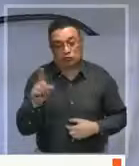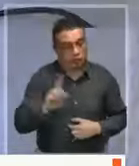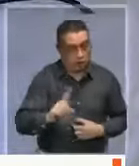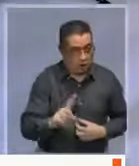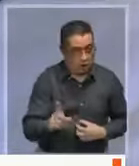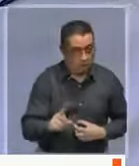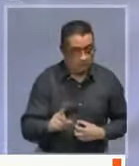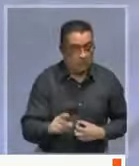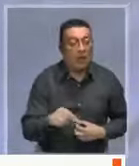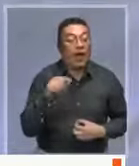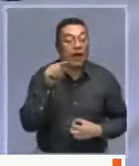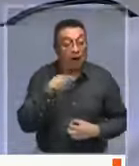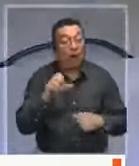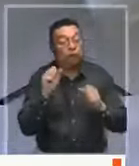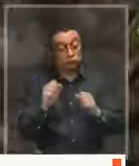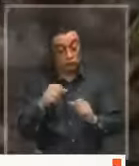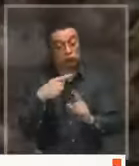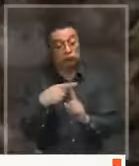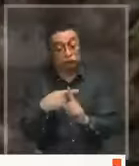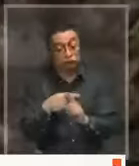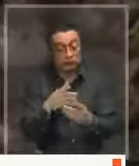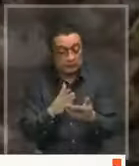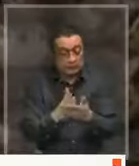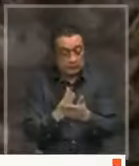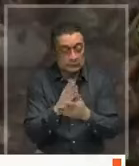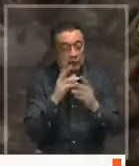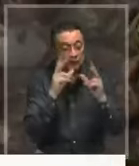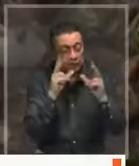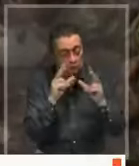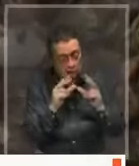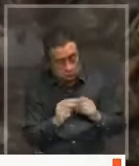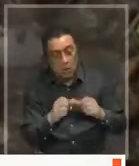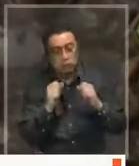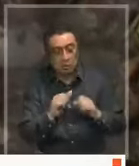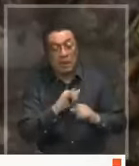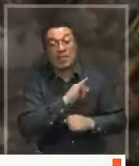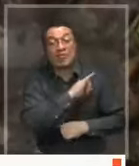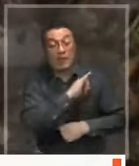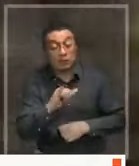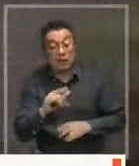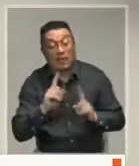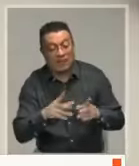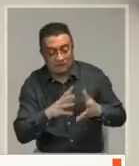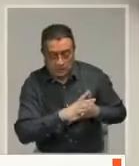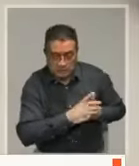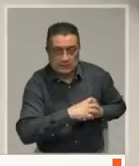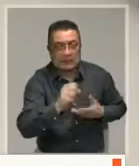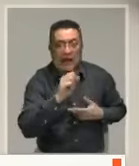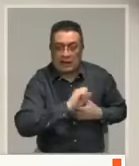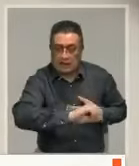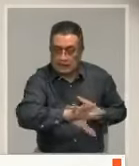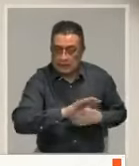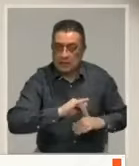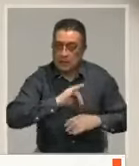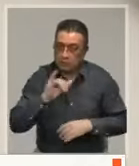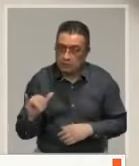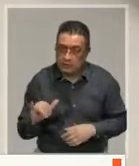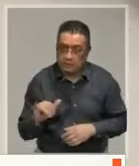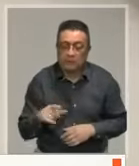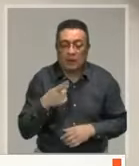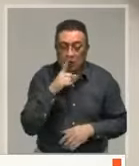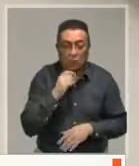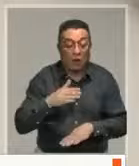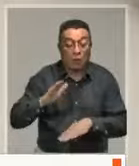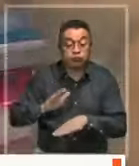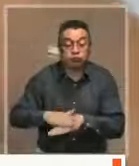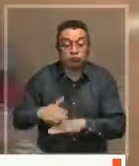Entonces puede servir para iniciar el sueño, para estar cómodo, pero después eso hay que retirarlo. Es que no son como el calientacama,